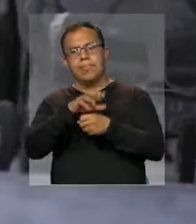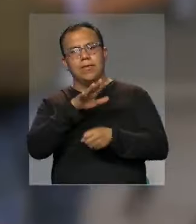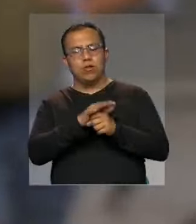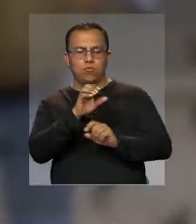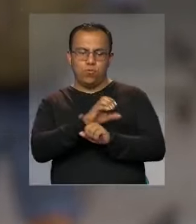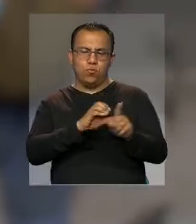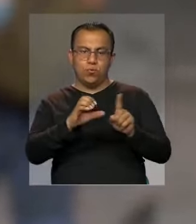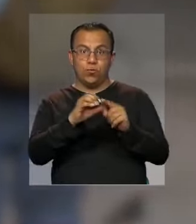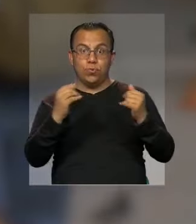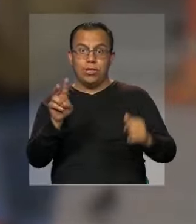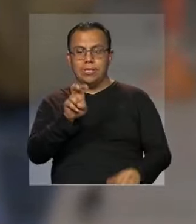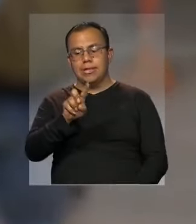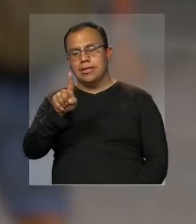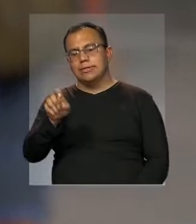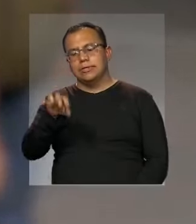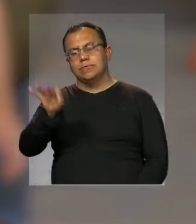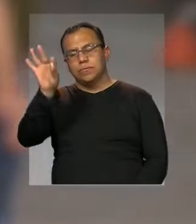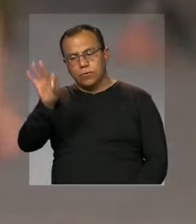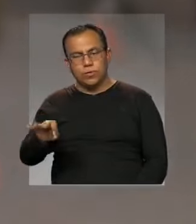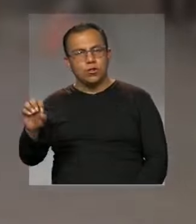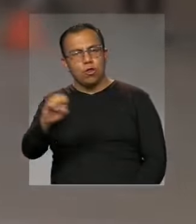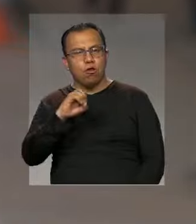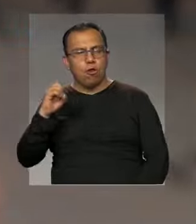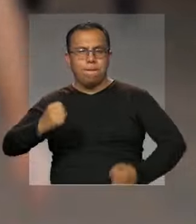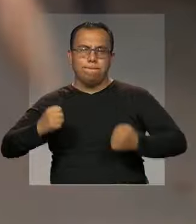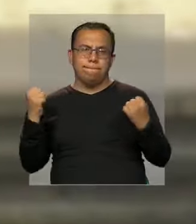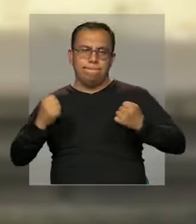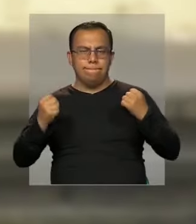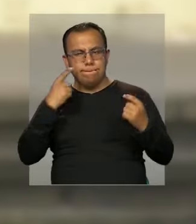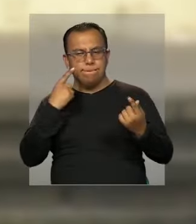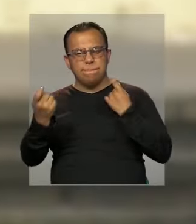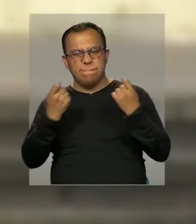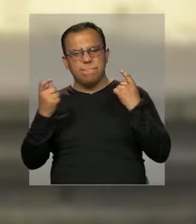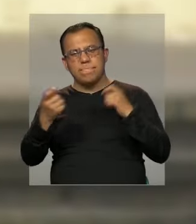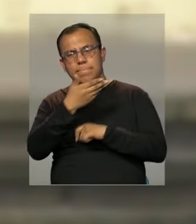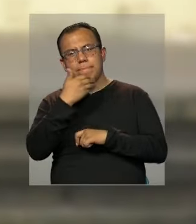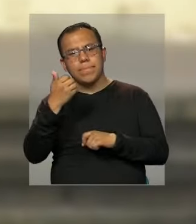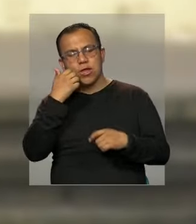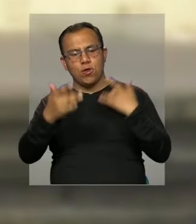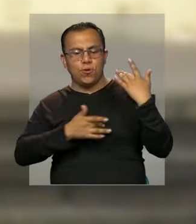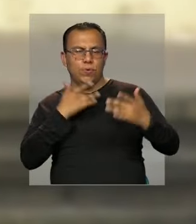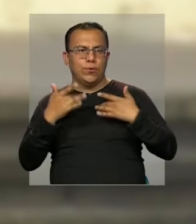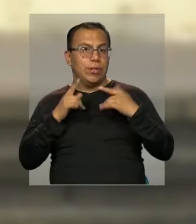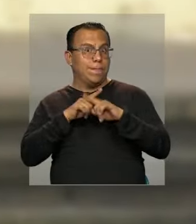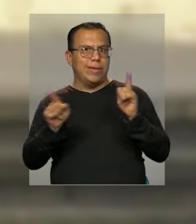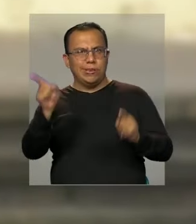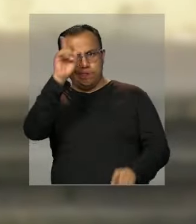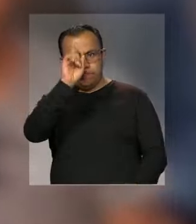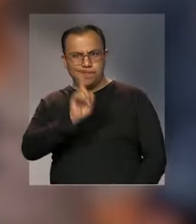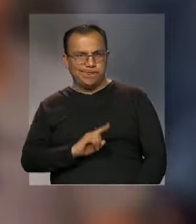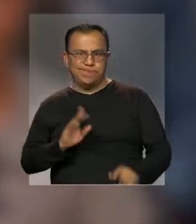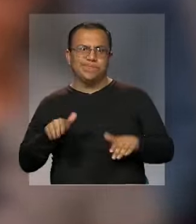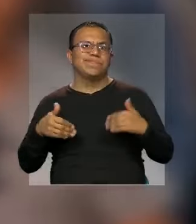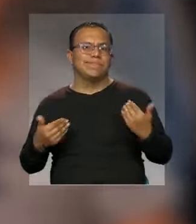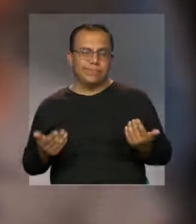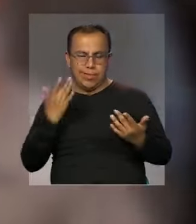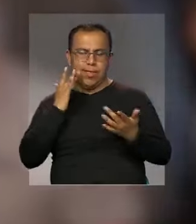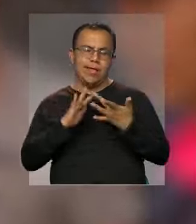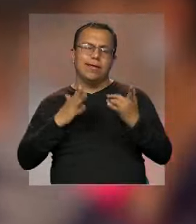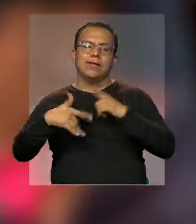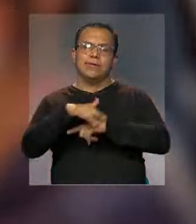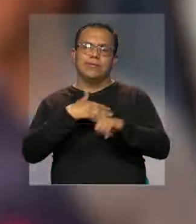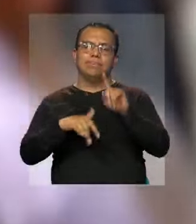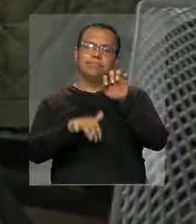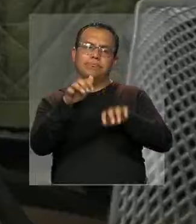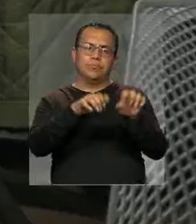Cultura, el 76% de los hombres bogotanos quieren manejar mejor sus emociones, pero no saben cómo. Ante este panorama, la